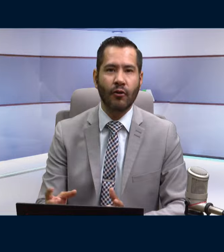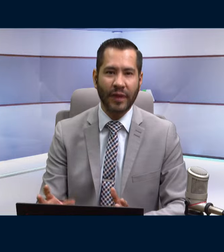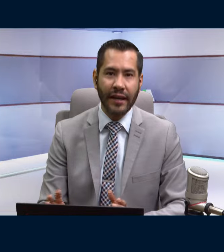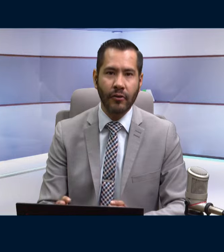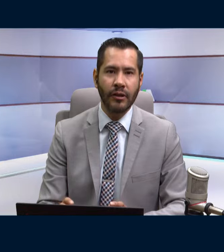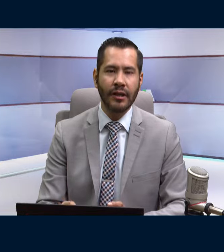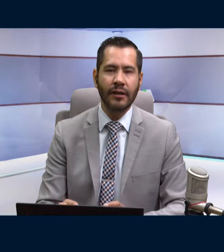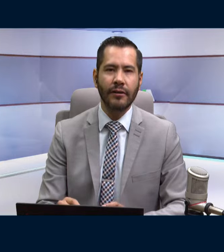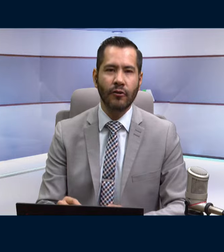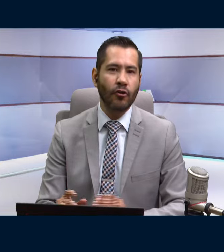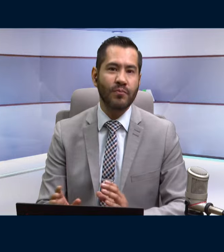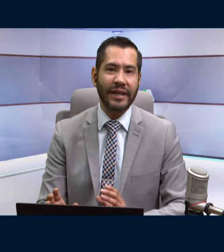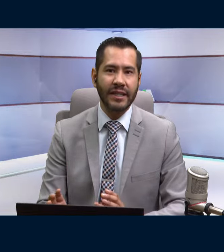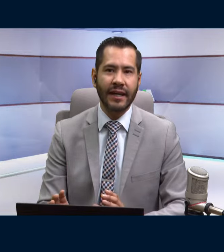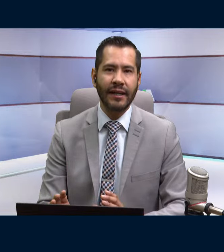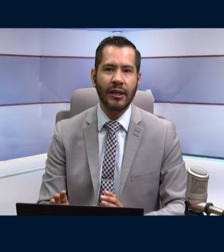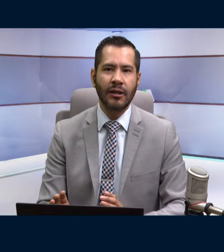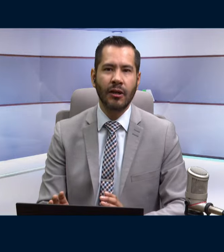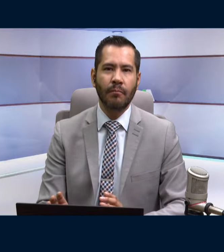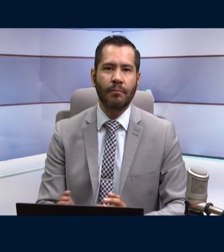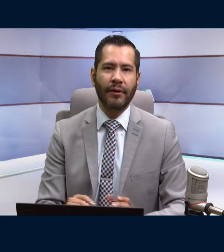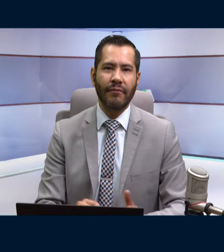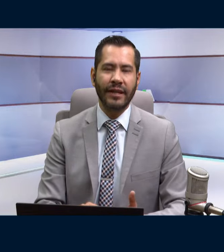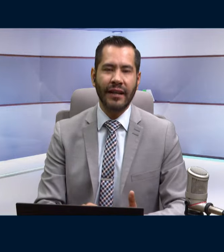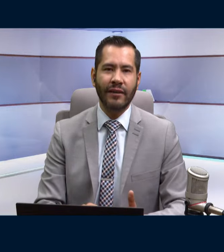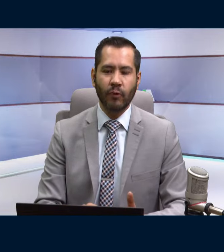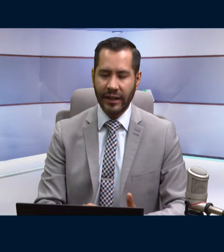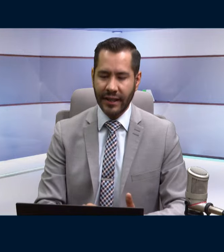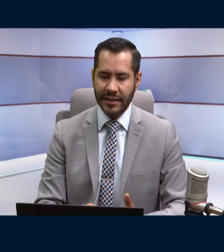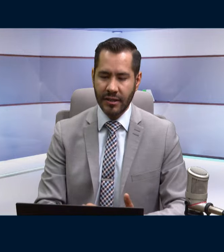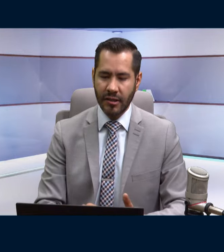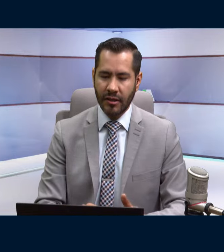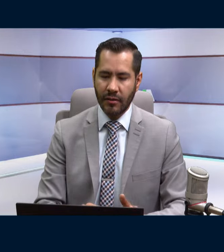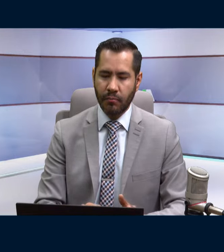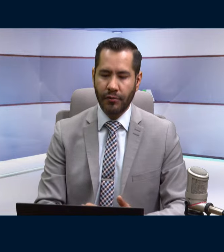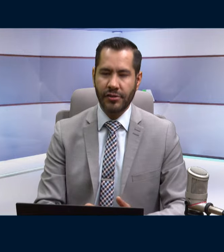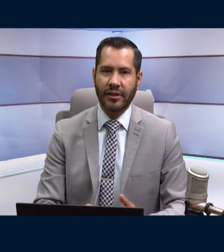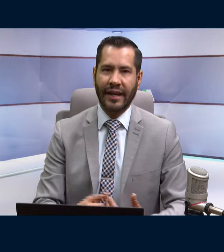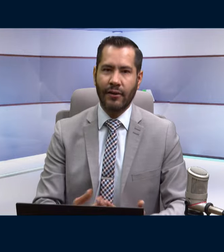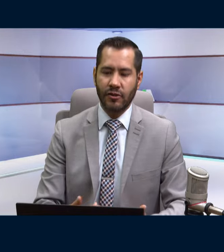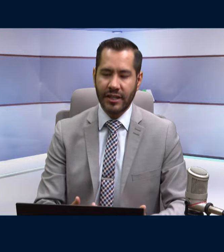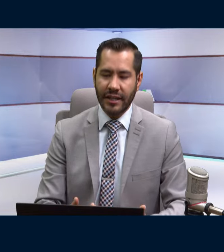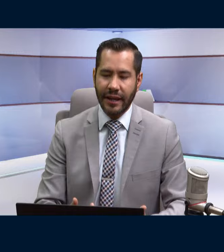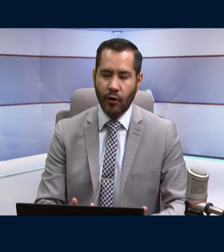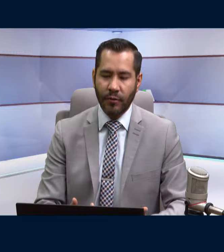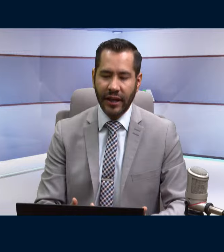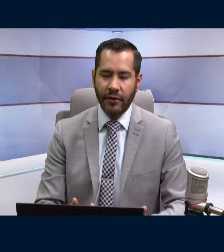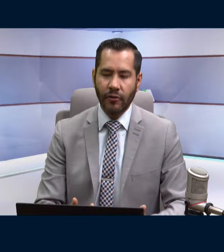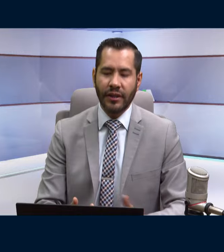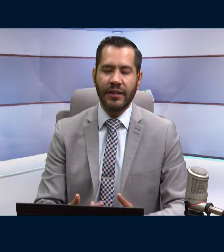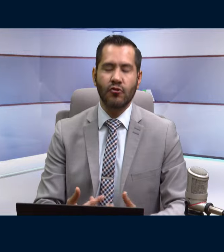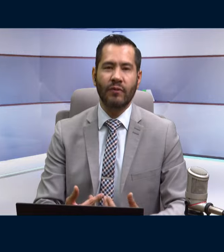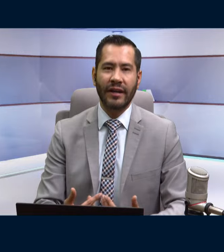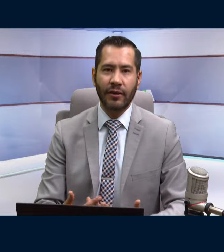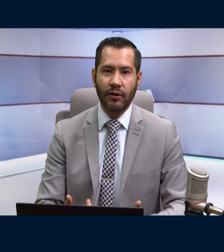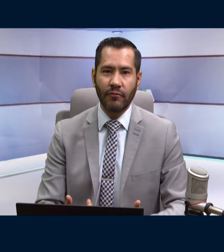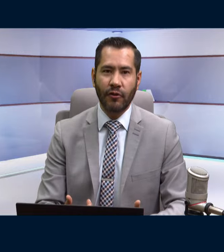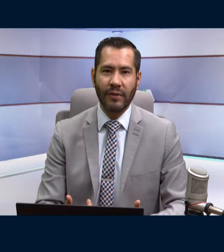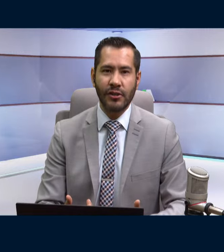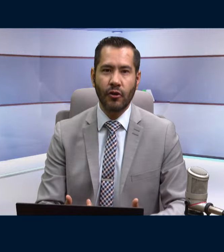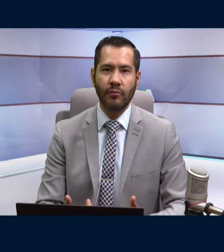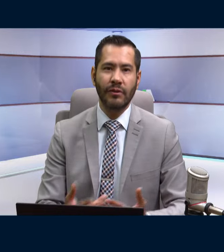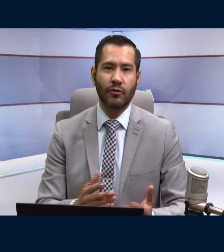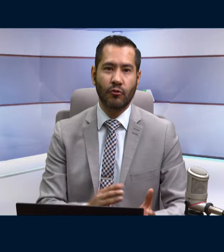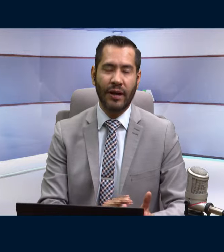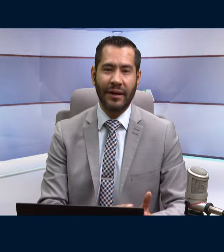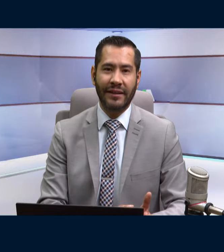funcionarios del gobierno no los persigan, pero al final de cuentas, pues, ¿qué nos dice del gobierno y de su manejo